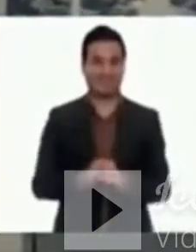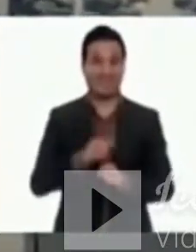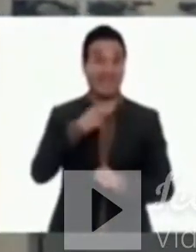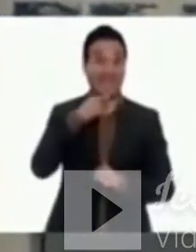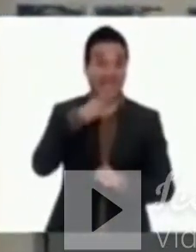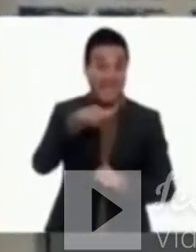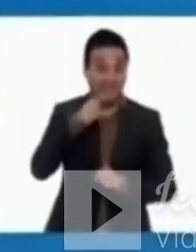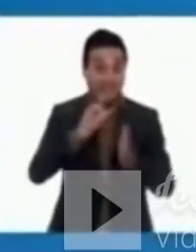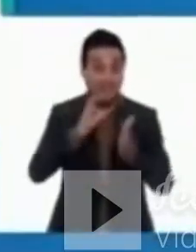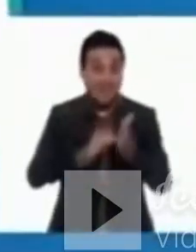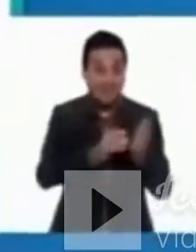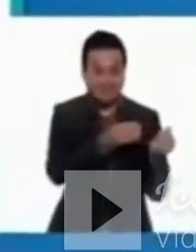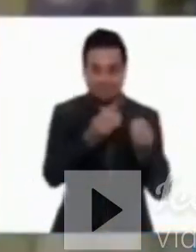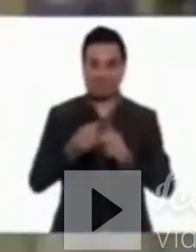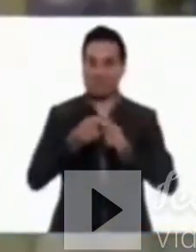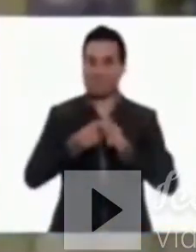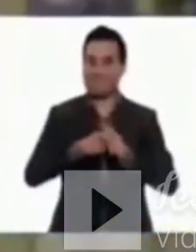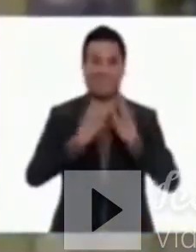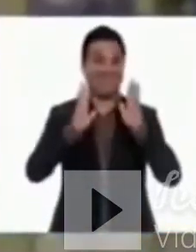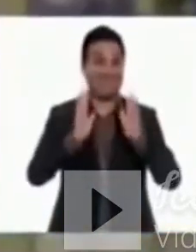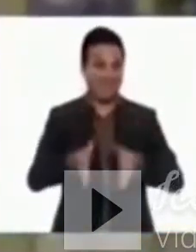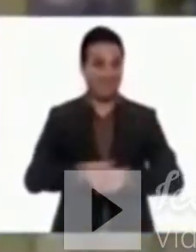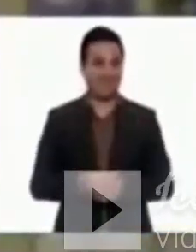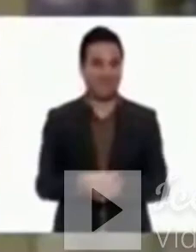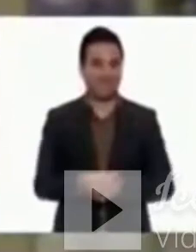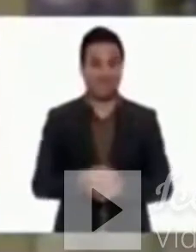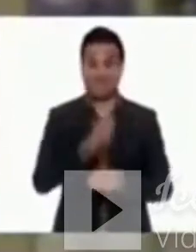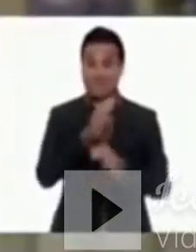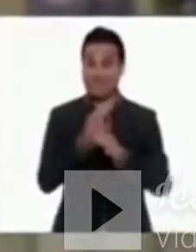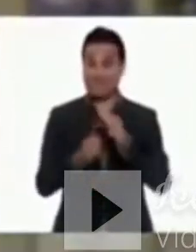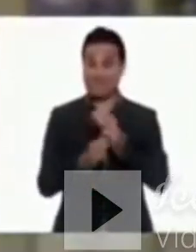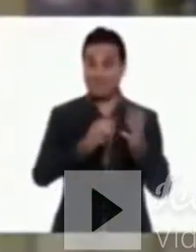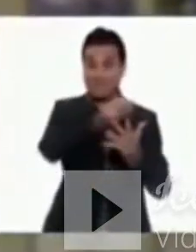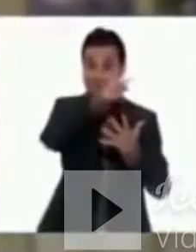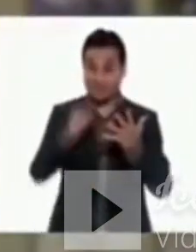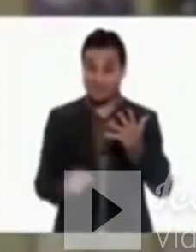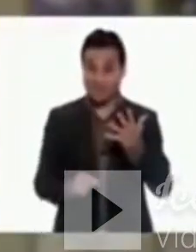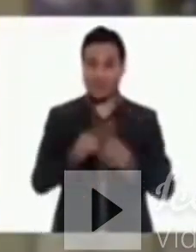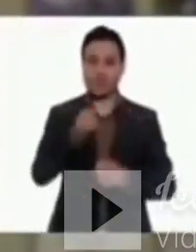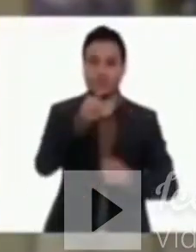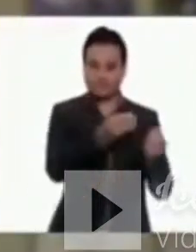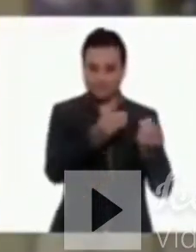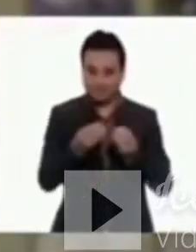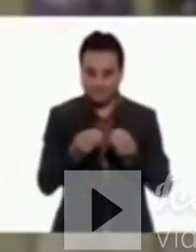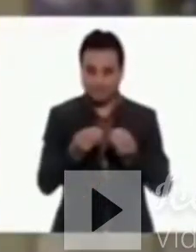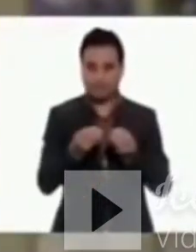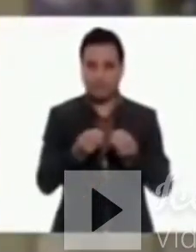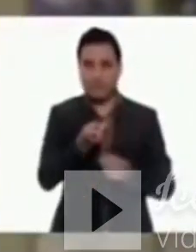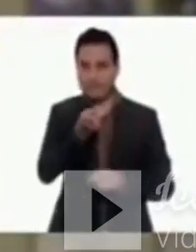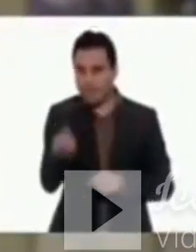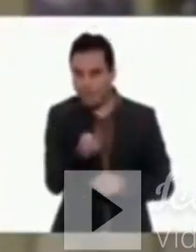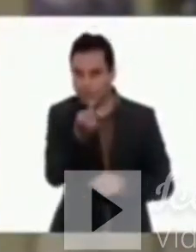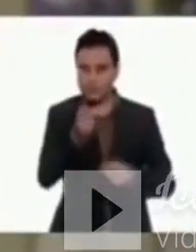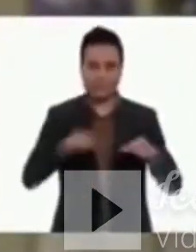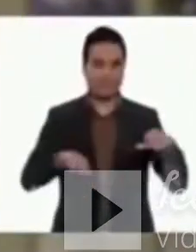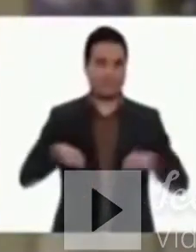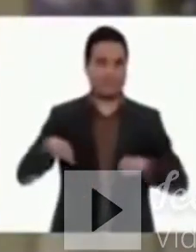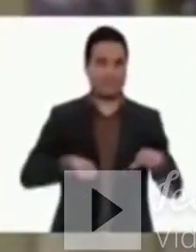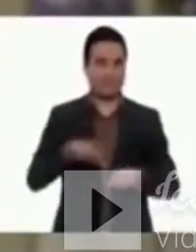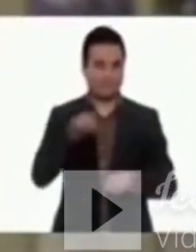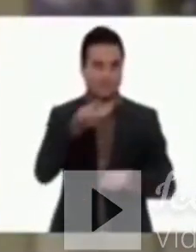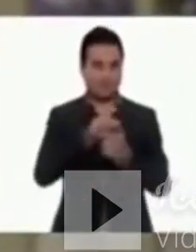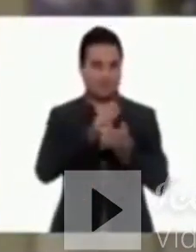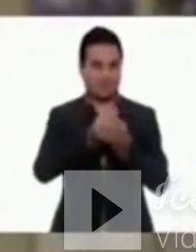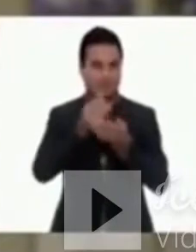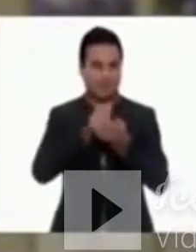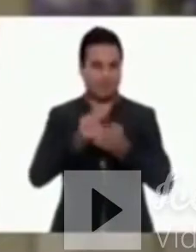esto comienza ya. No olvides tus materiales para anotar las preguntas y actividades que se te